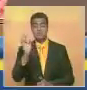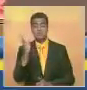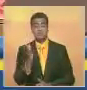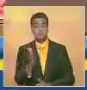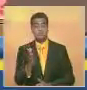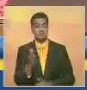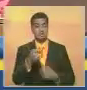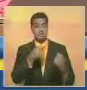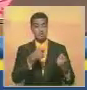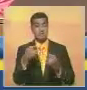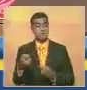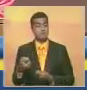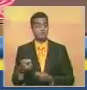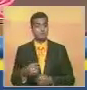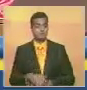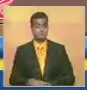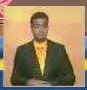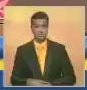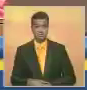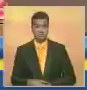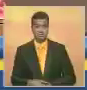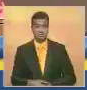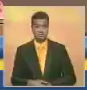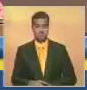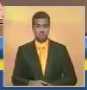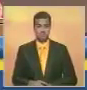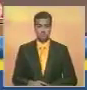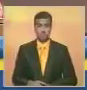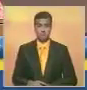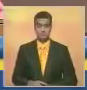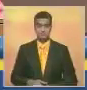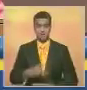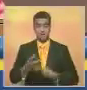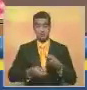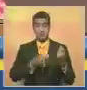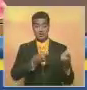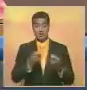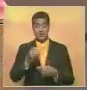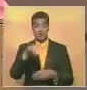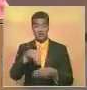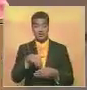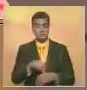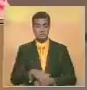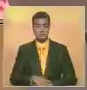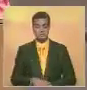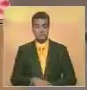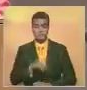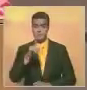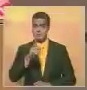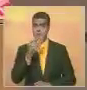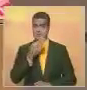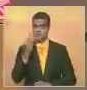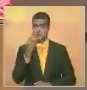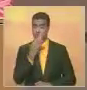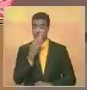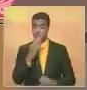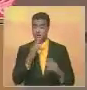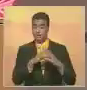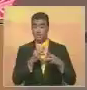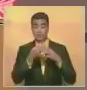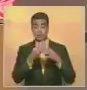223.6% de la inversión generada para la compra del banco. Torres asegura que la cartera de